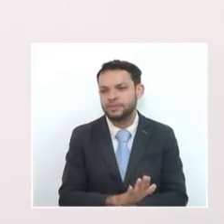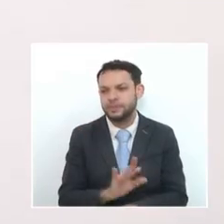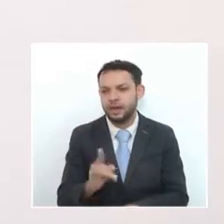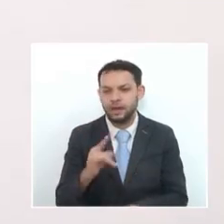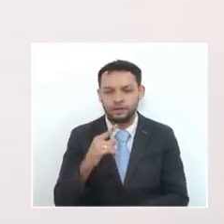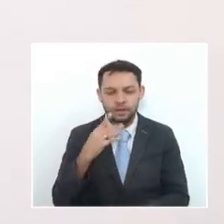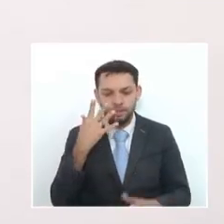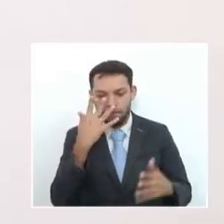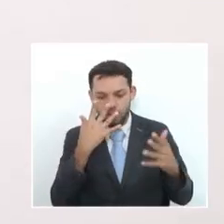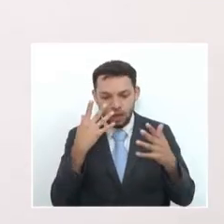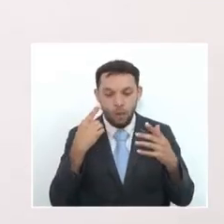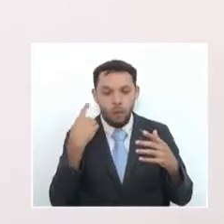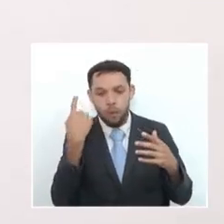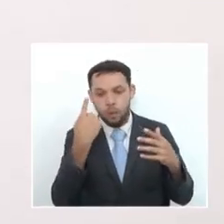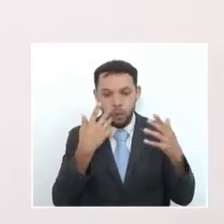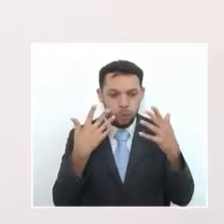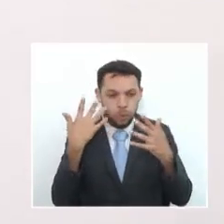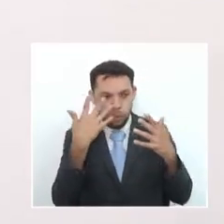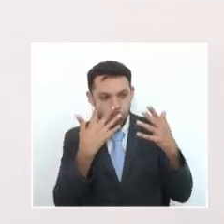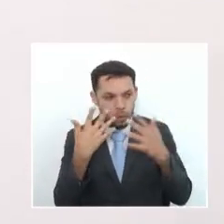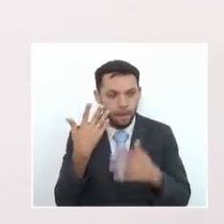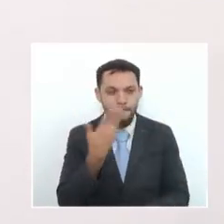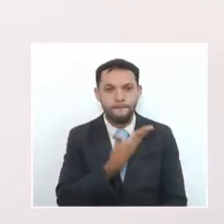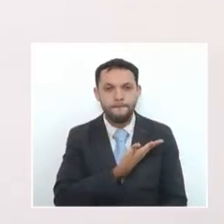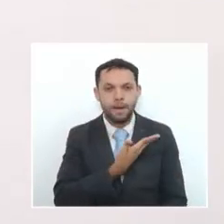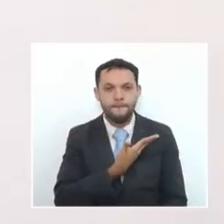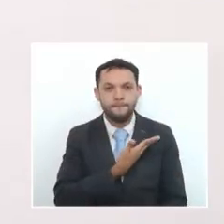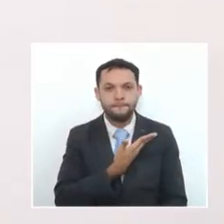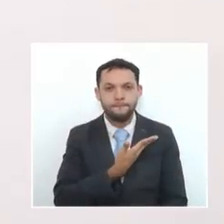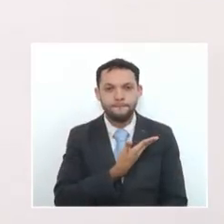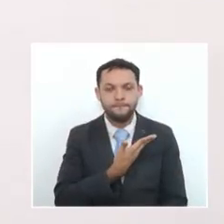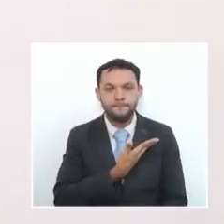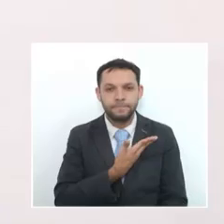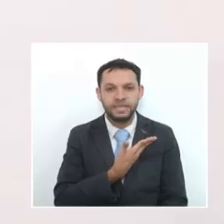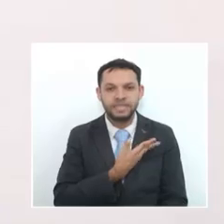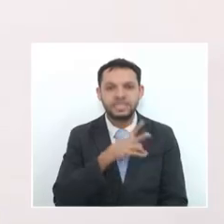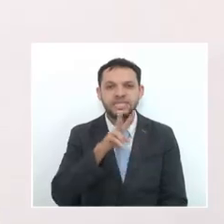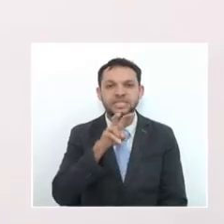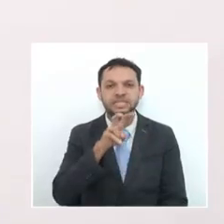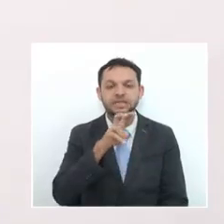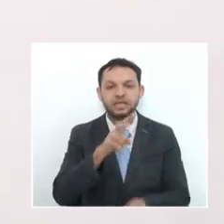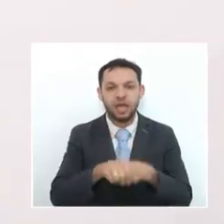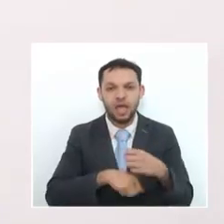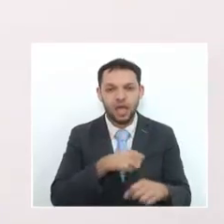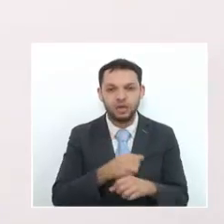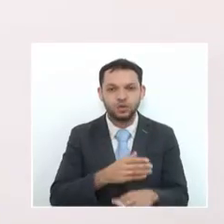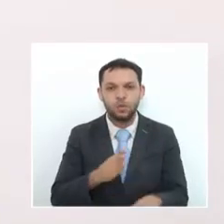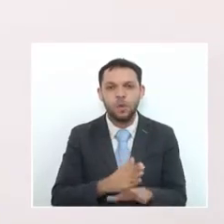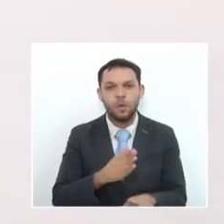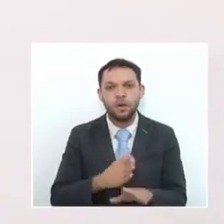vértigo? Tengo a mi mamá que lleva sufriendo hace 7 años de esa enfermedad.